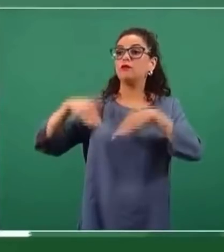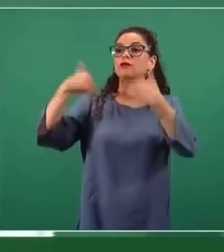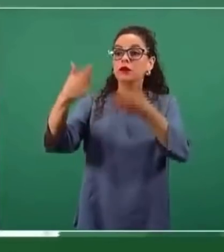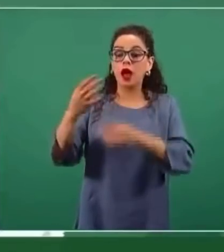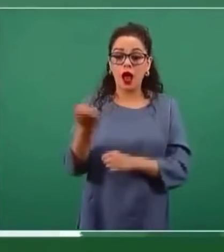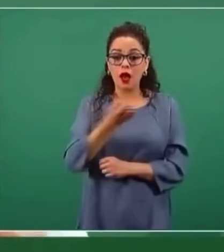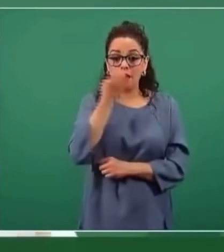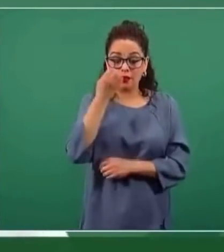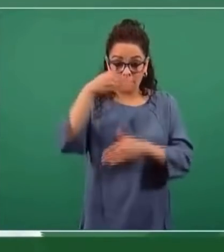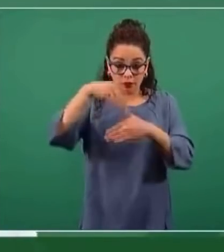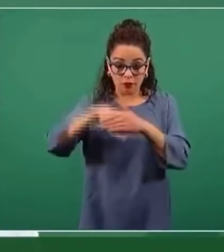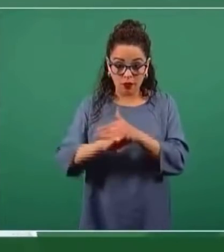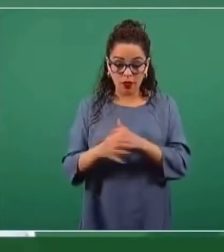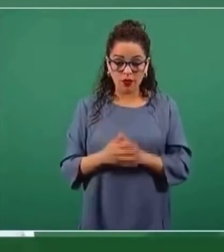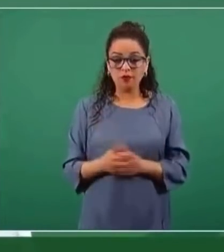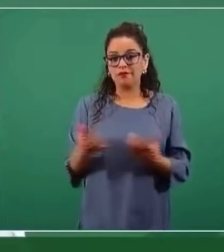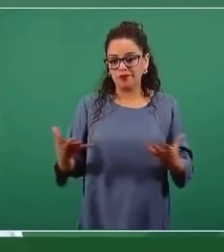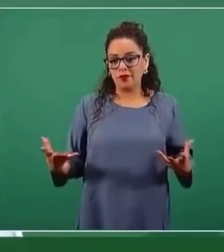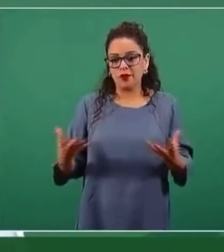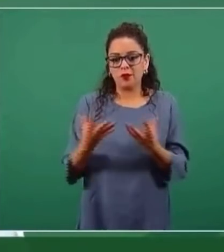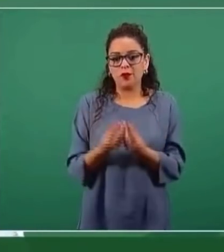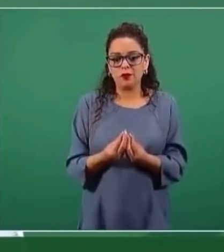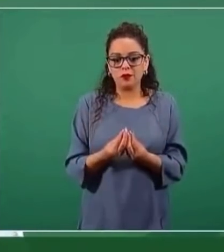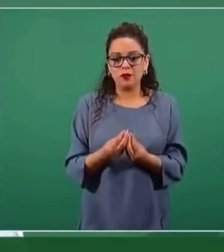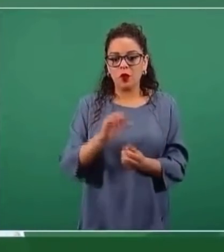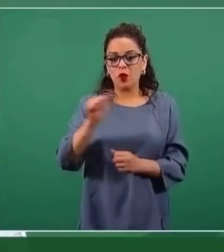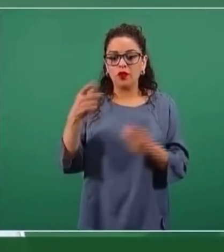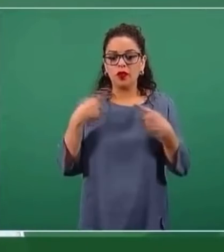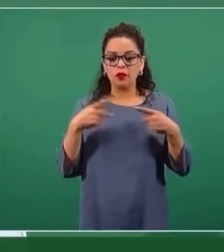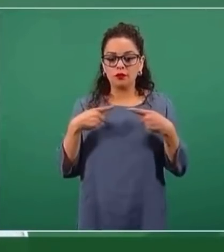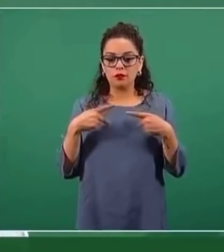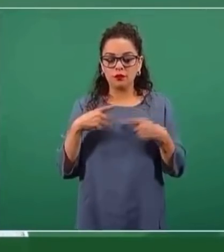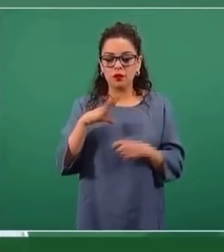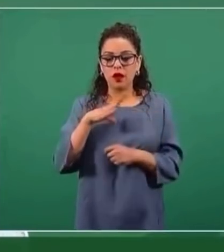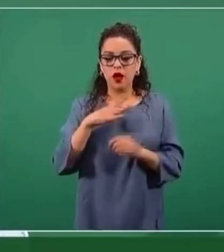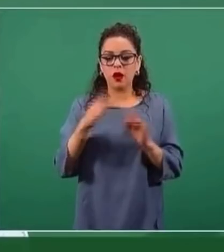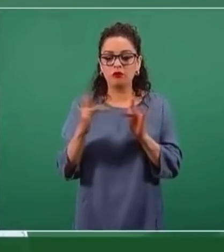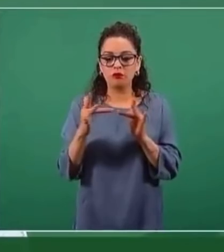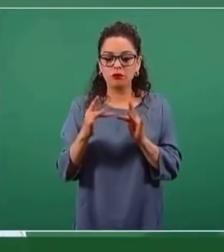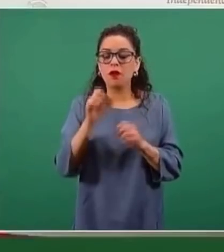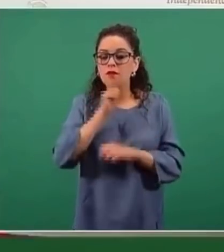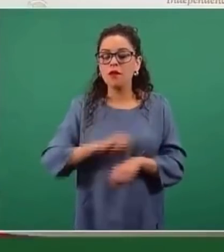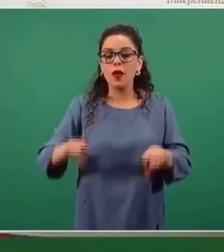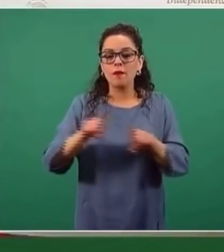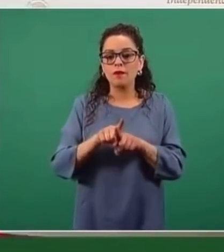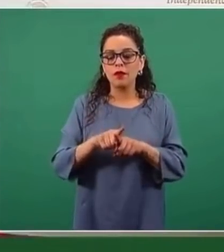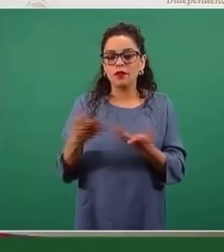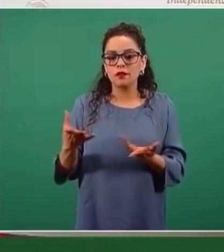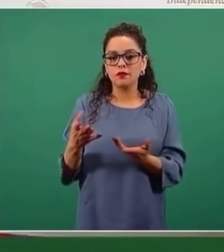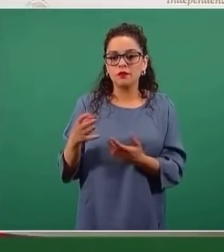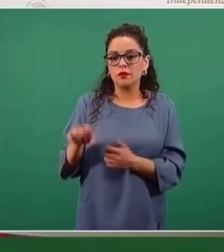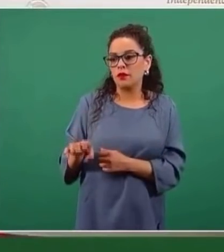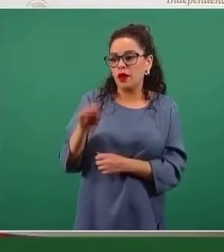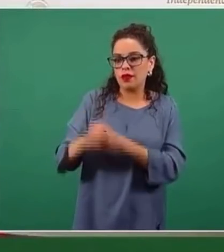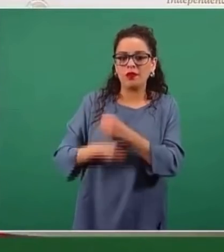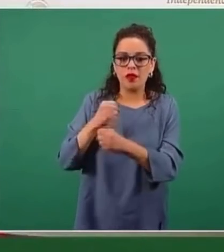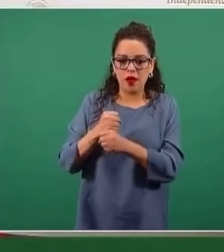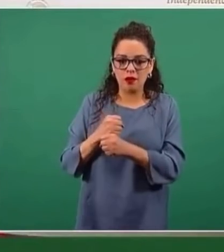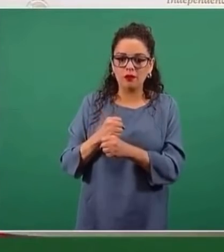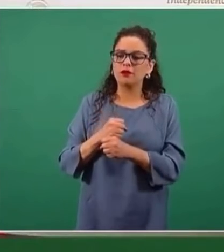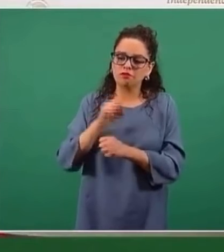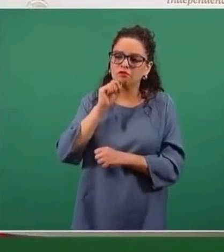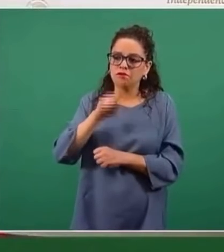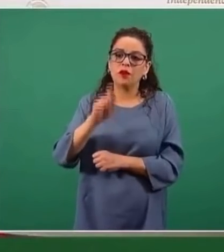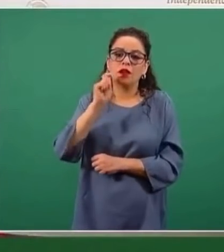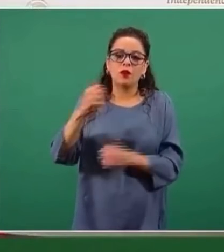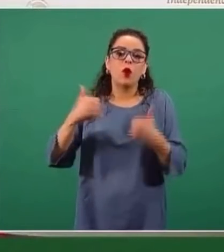escolar. Vamos a estar en conjunto con otras personas de la misma edad que también estarán en niveles de seguro universitarios,